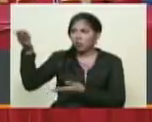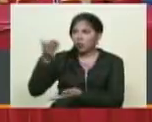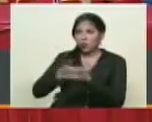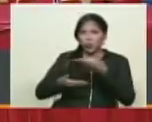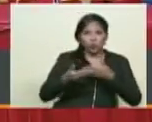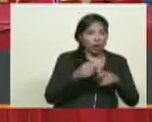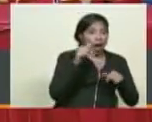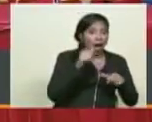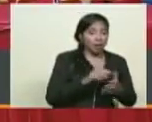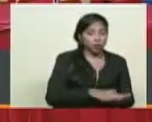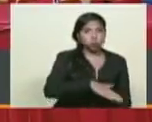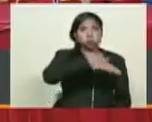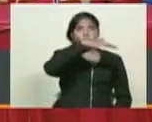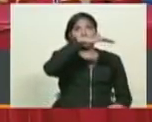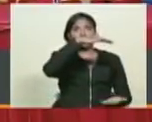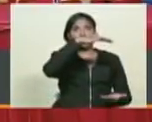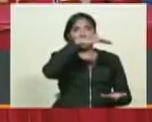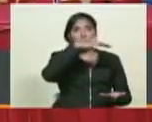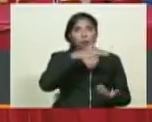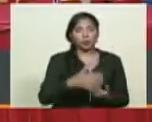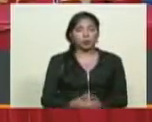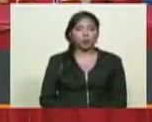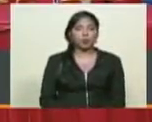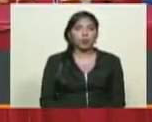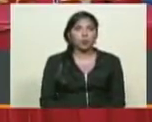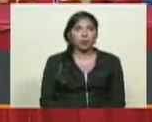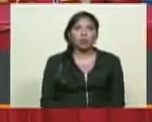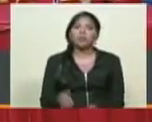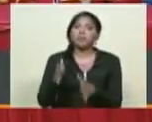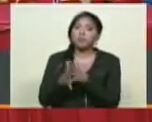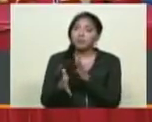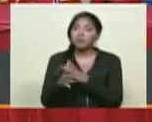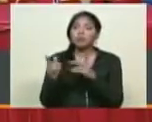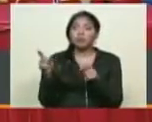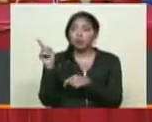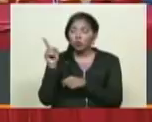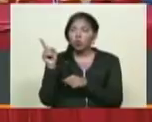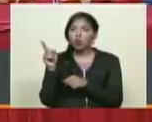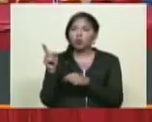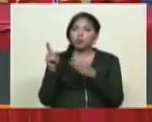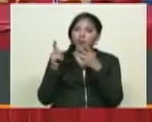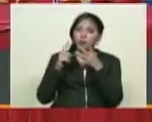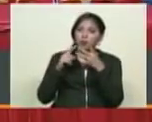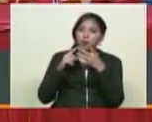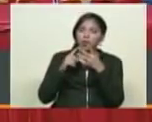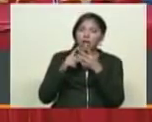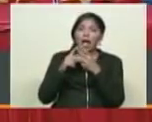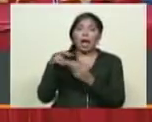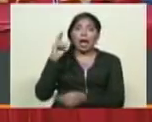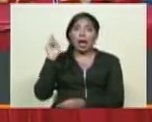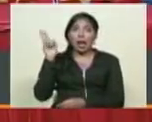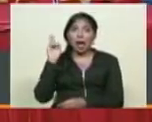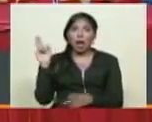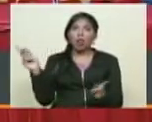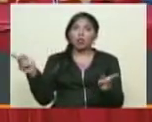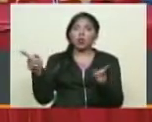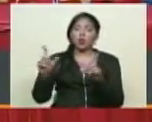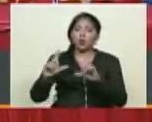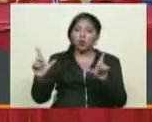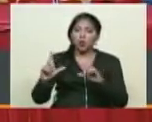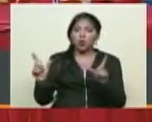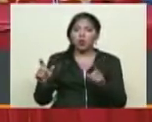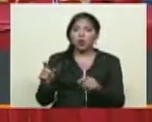este país. Y eso tiene mucho que ver con la campaña adelantada que tú hablas que hay en los medios, a pesar que ellos dijeron que no iban a